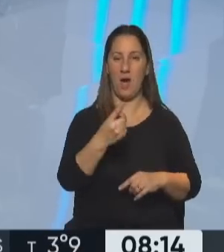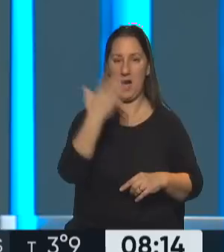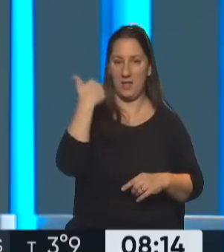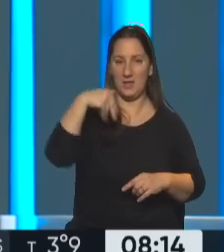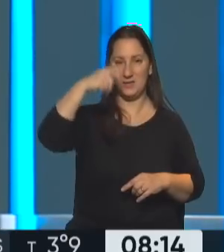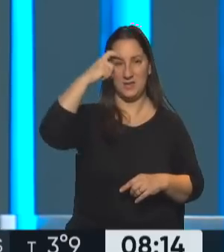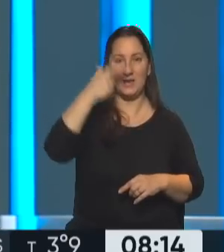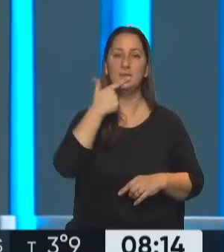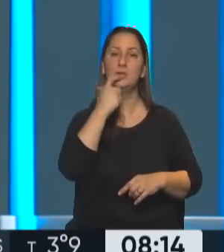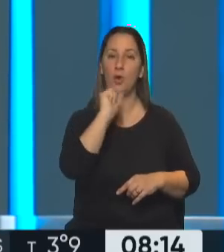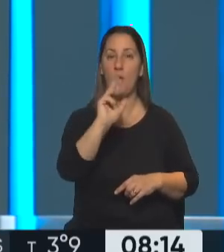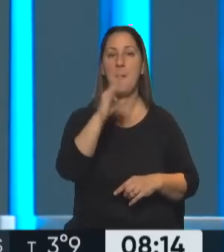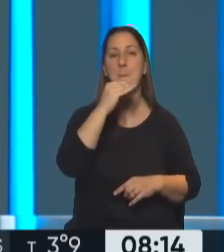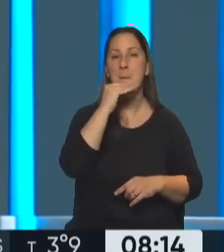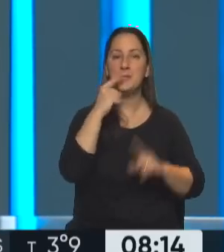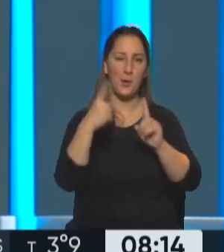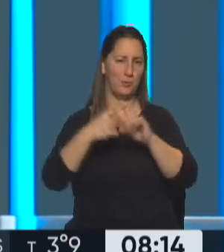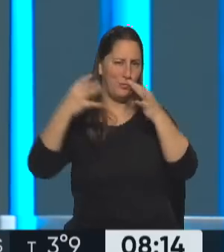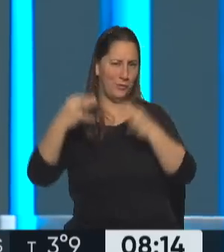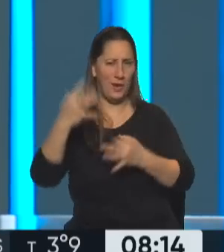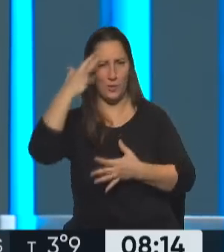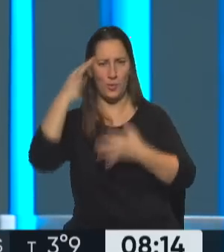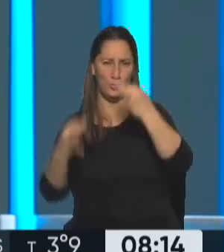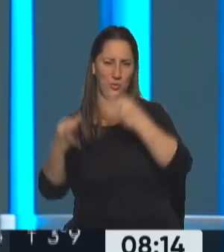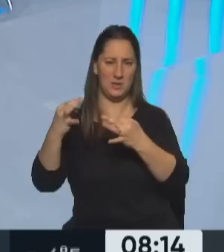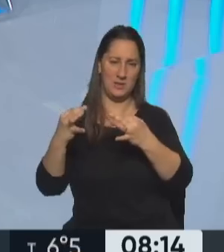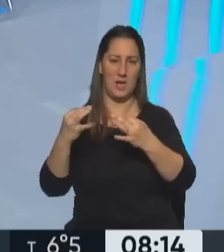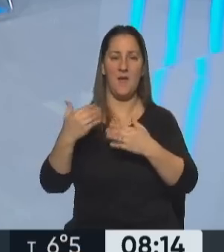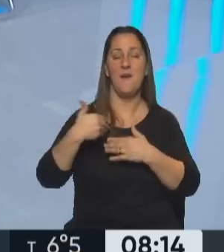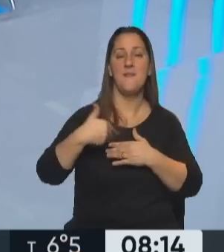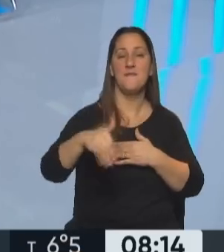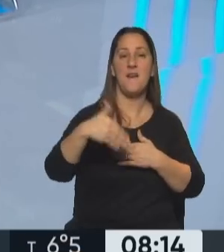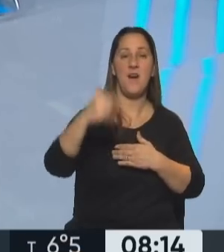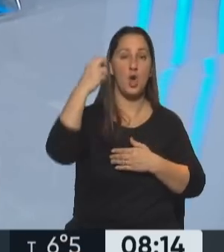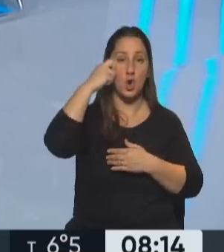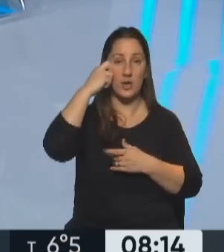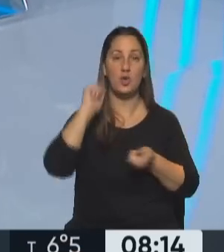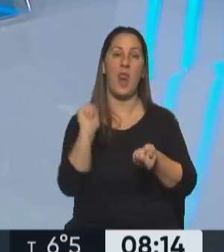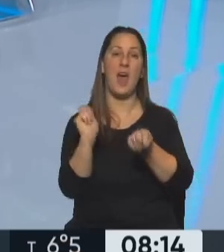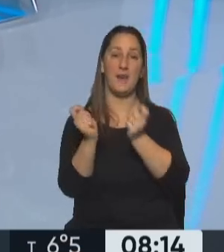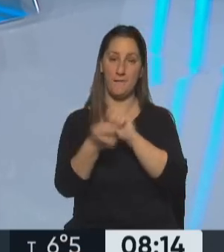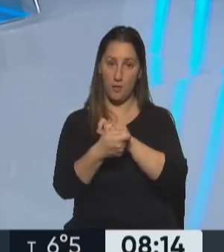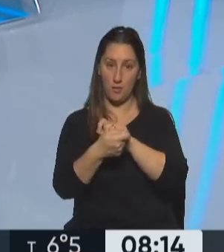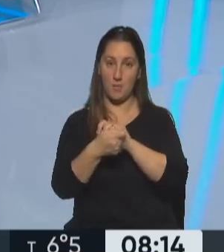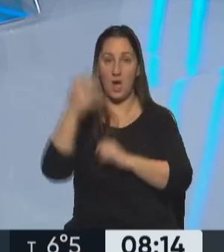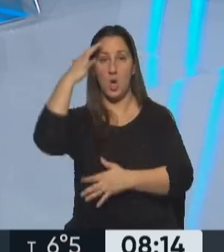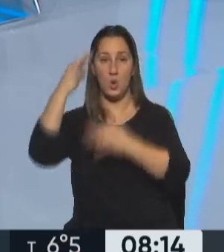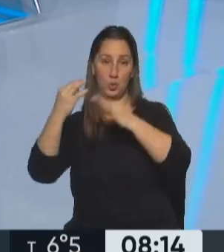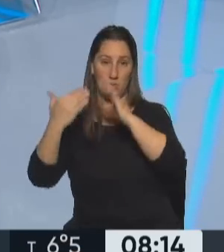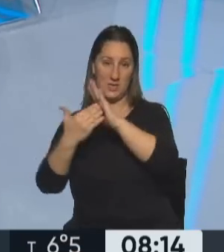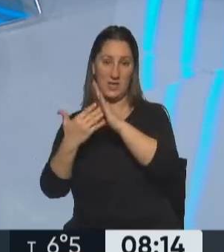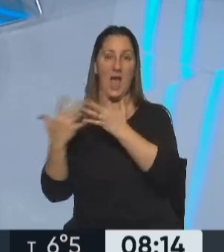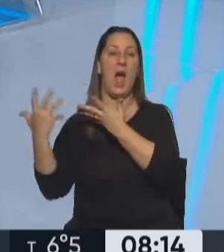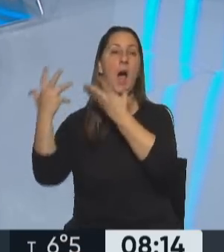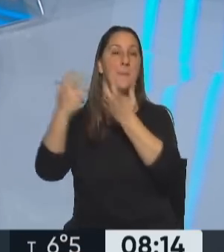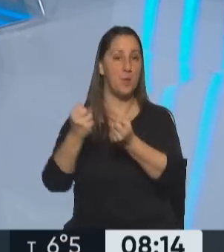esta relación de Sergio Massa con la justicia. Bueno, está pendiente de tratamiento en el Congreso Nacional la reforma en la Corte que tiene el apoyo de